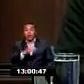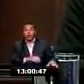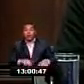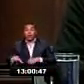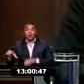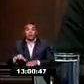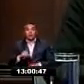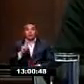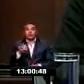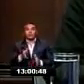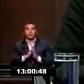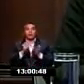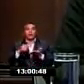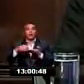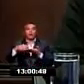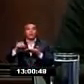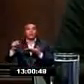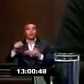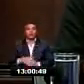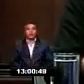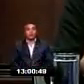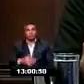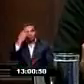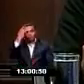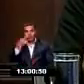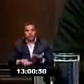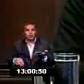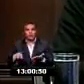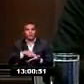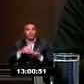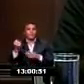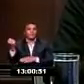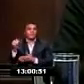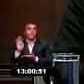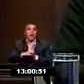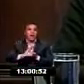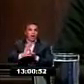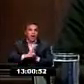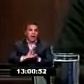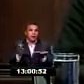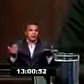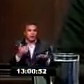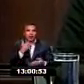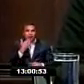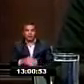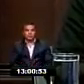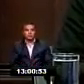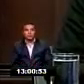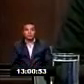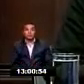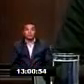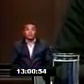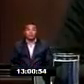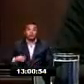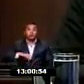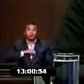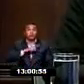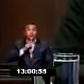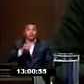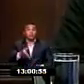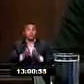no piden una autorización, porque son una fiesta popular, tal vez una fiesta barrial. Lo que pedimos en